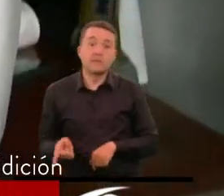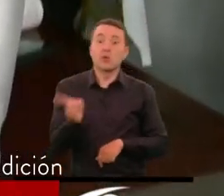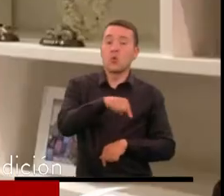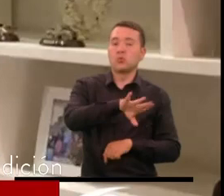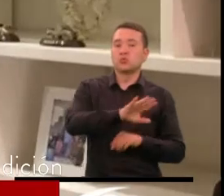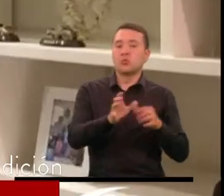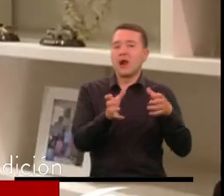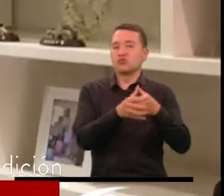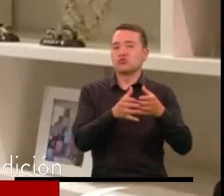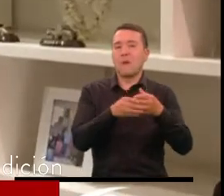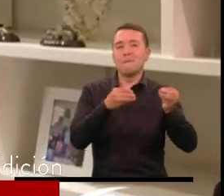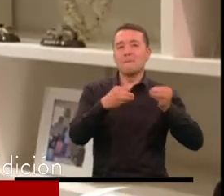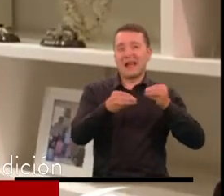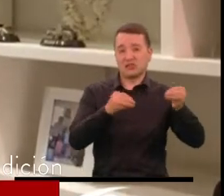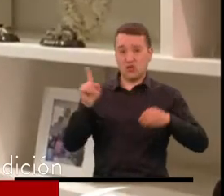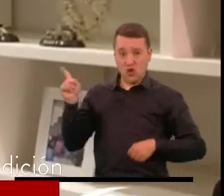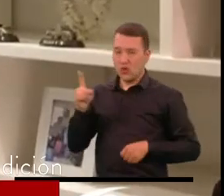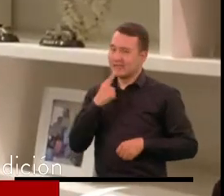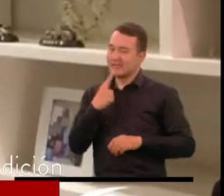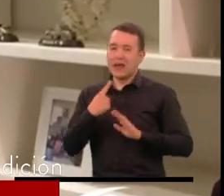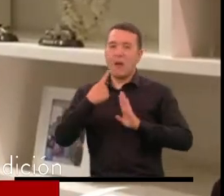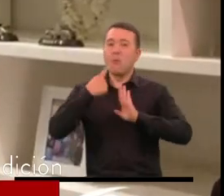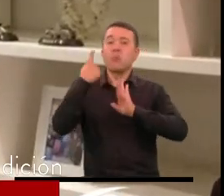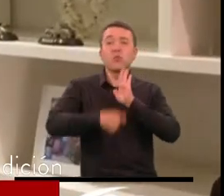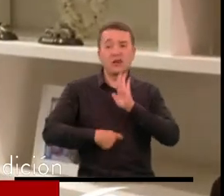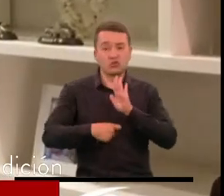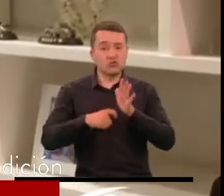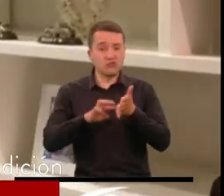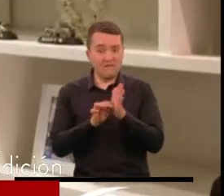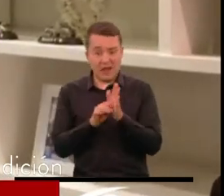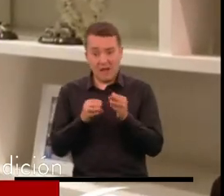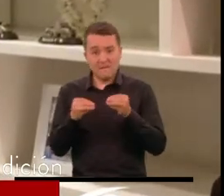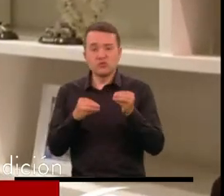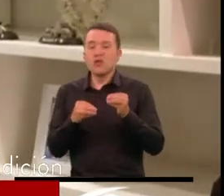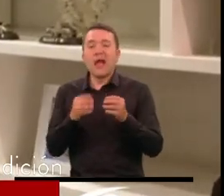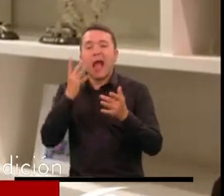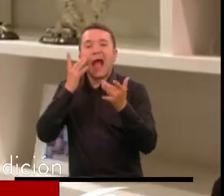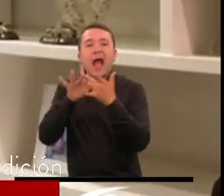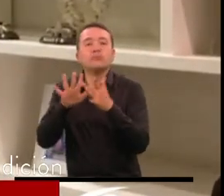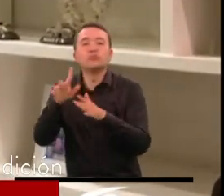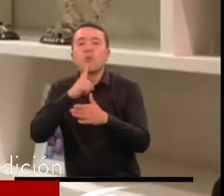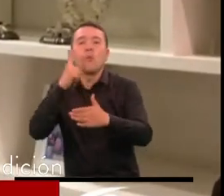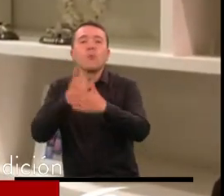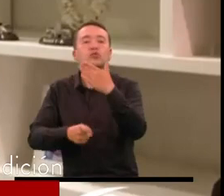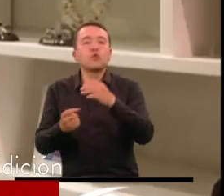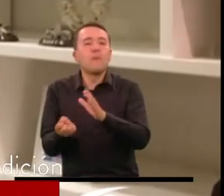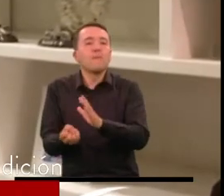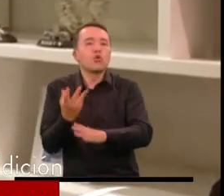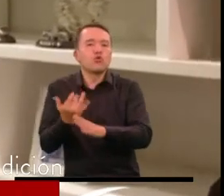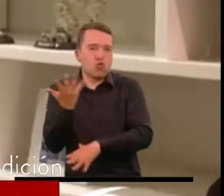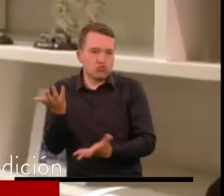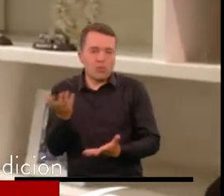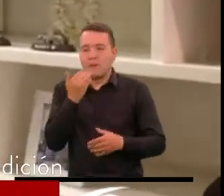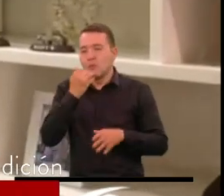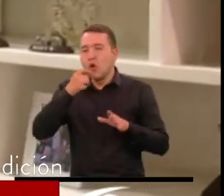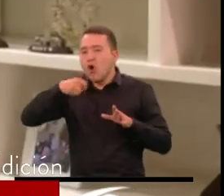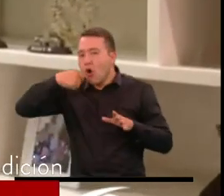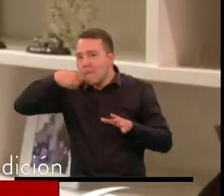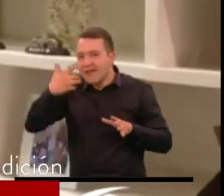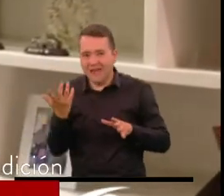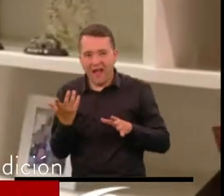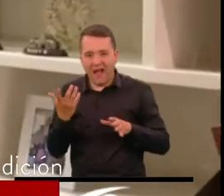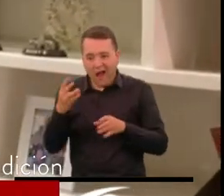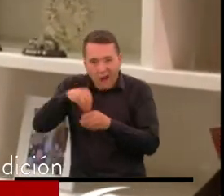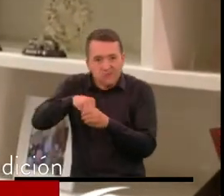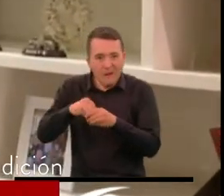Esto realmente es un impuesto a los productos que utilizan estos empaques o envases, como muchos tipos de alimentos: